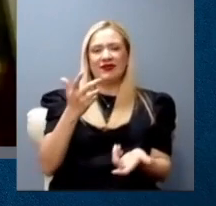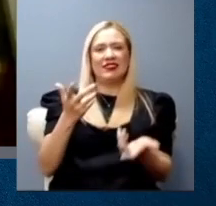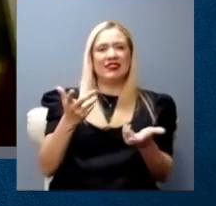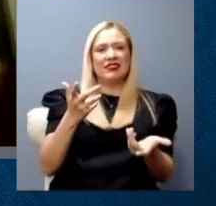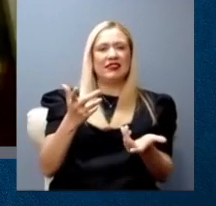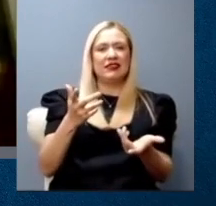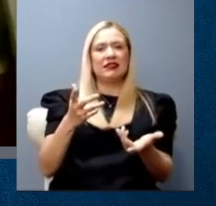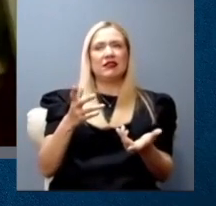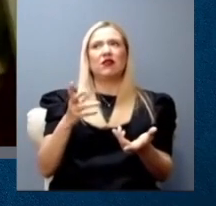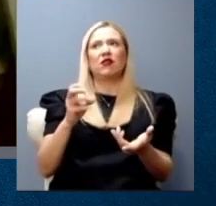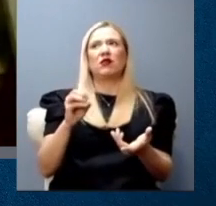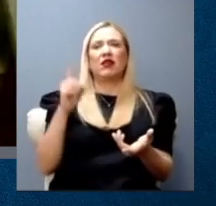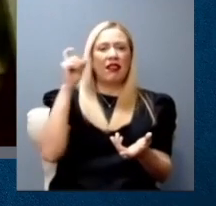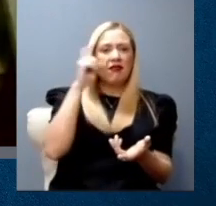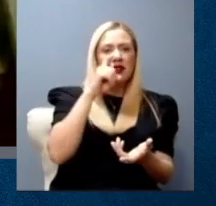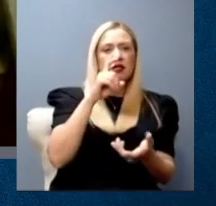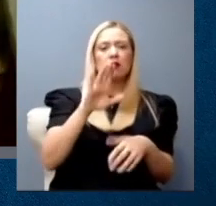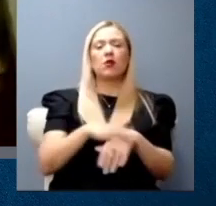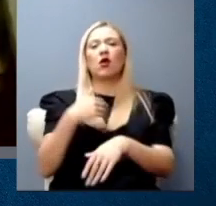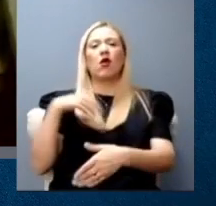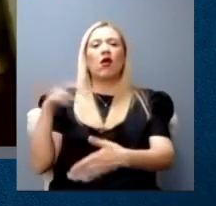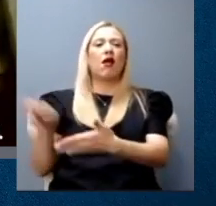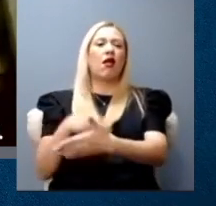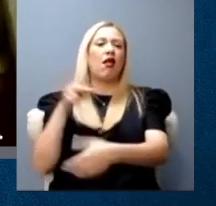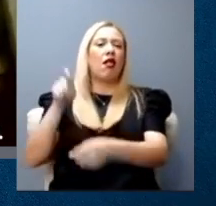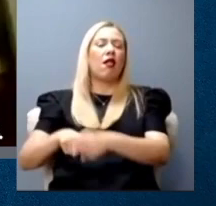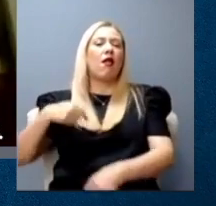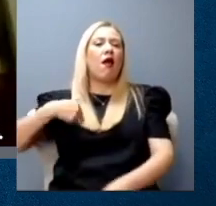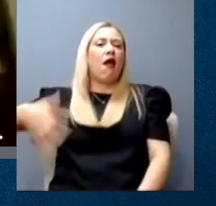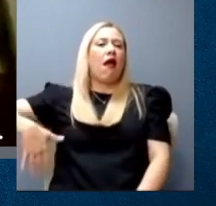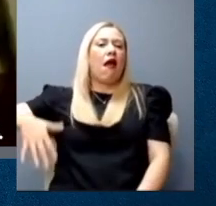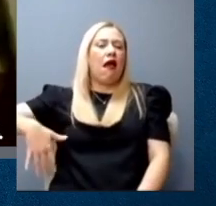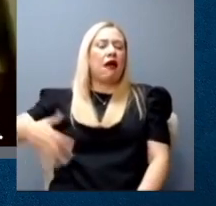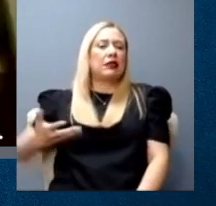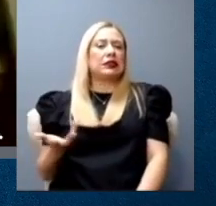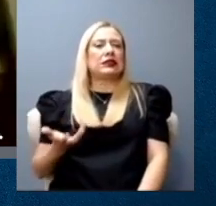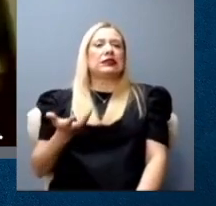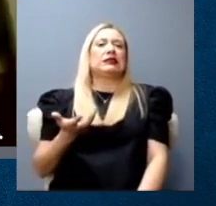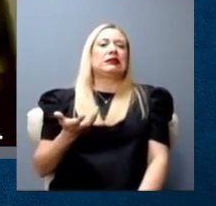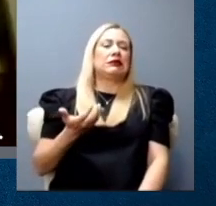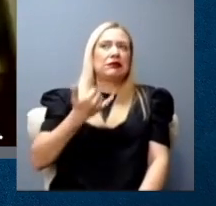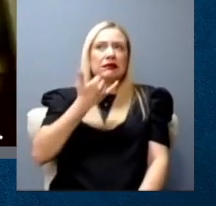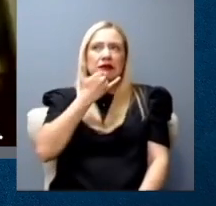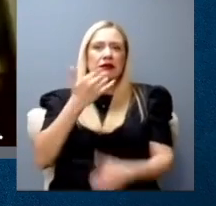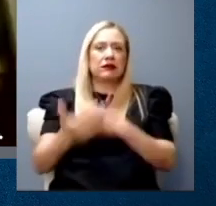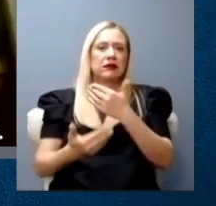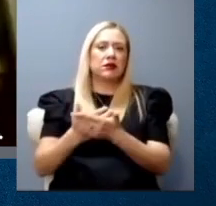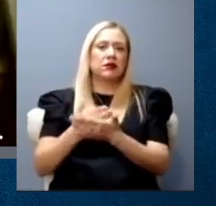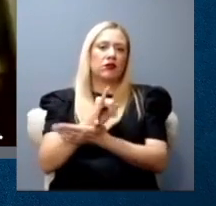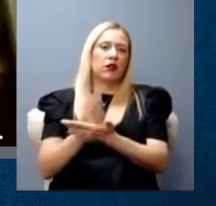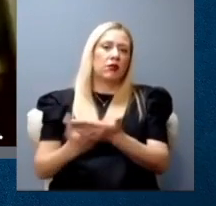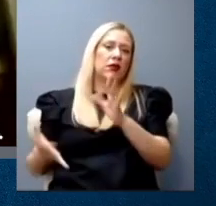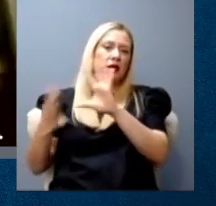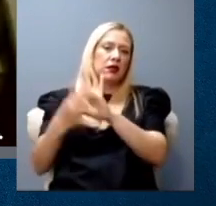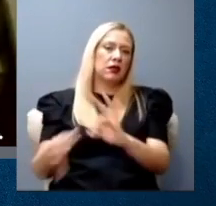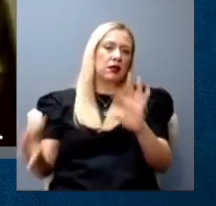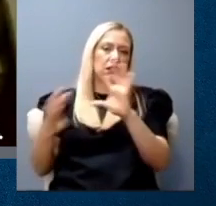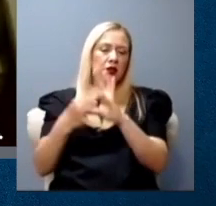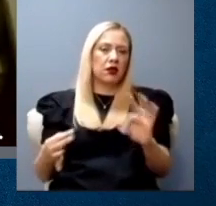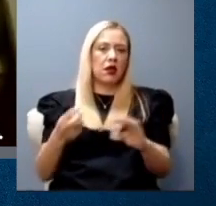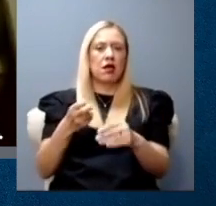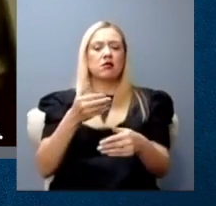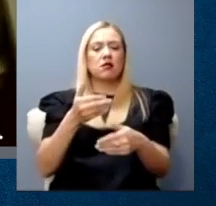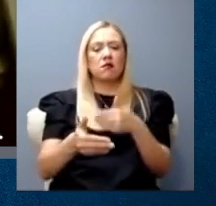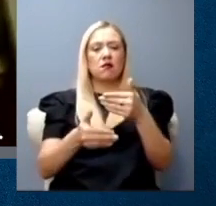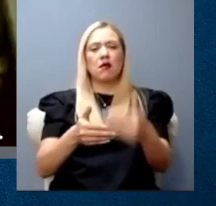en el tratado correspondiente. Y a través del análisis de informes periódicos es